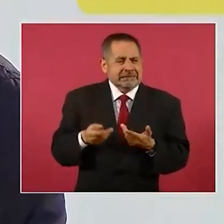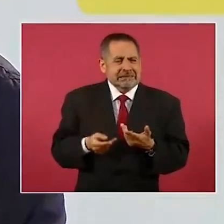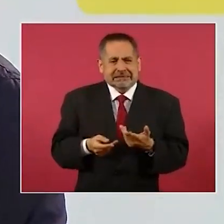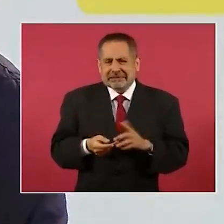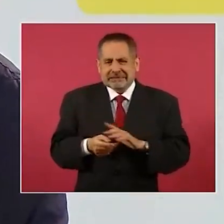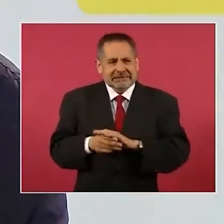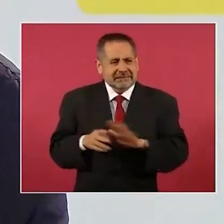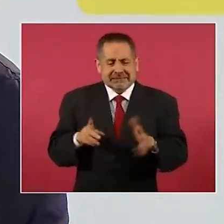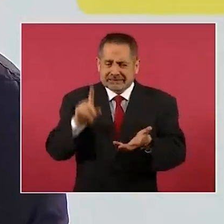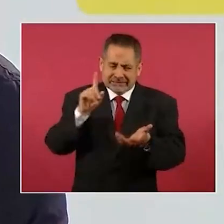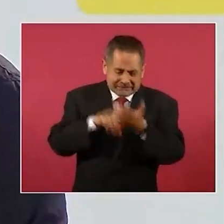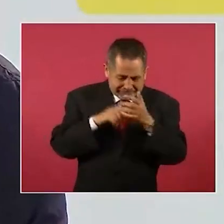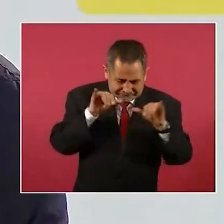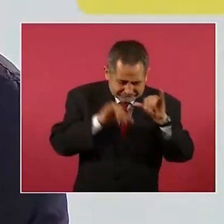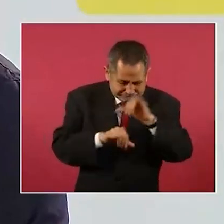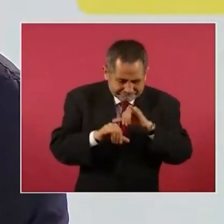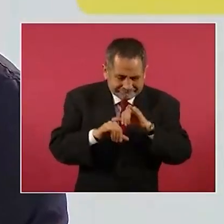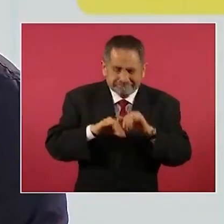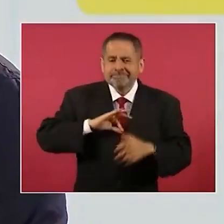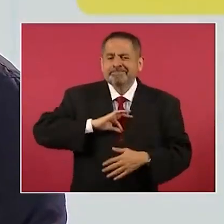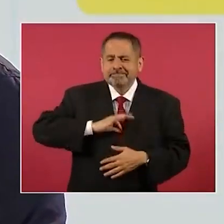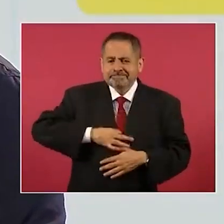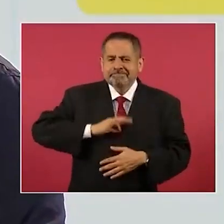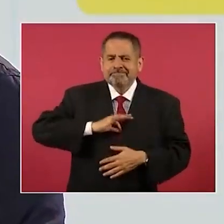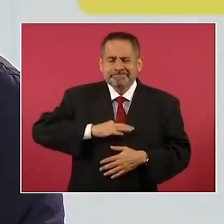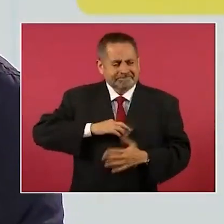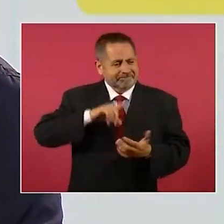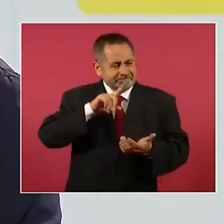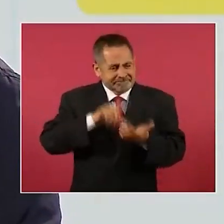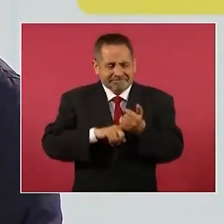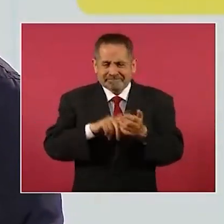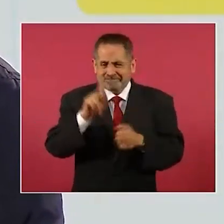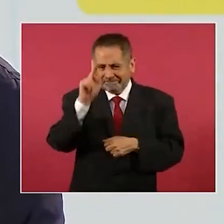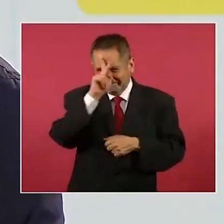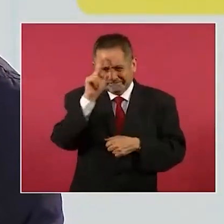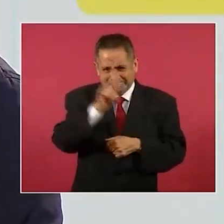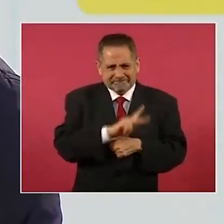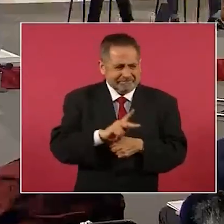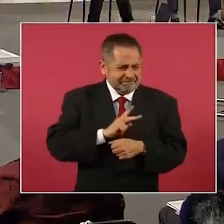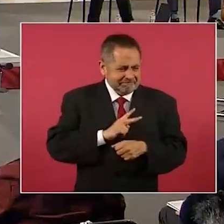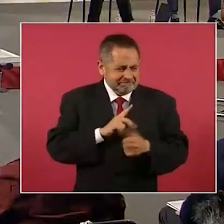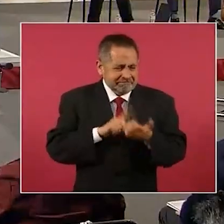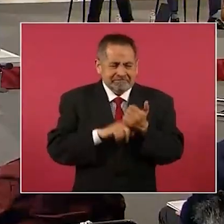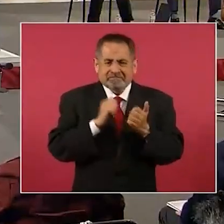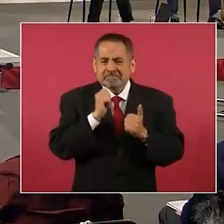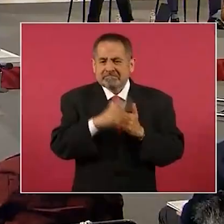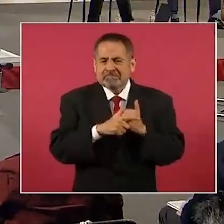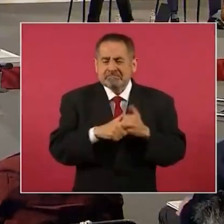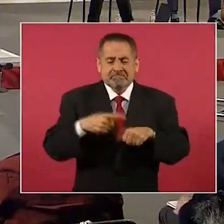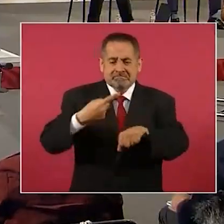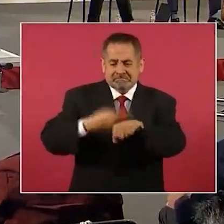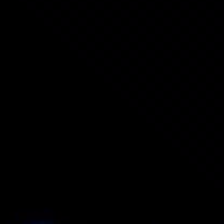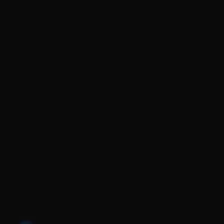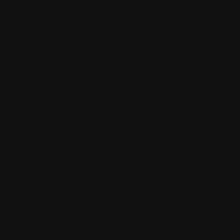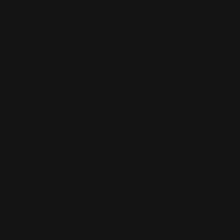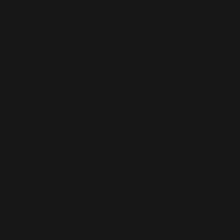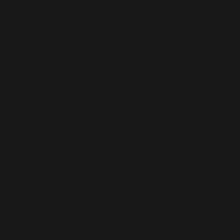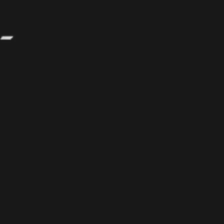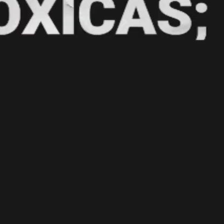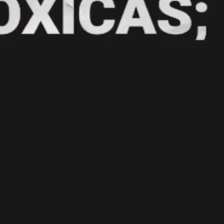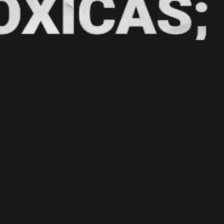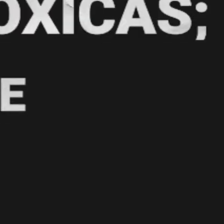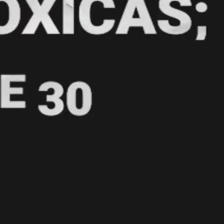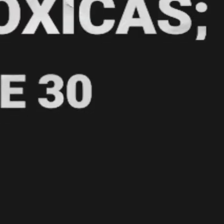productos contenían sustancias tóxicas que pueden ocasionar enfermedad respiratoria aguda e incluso la muerte.